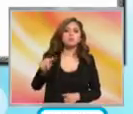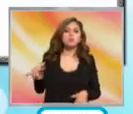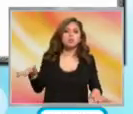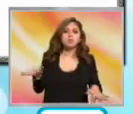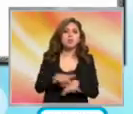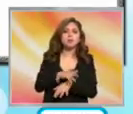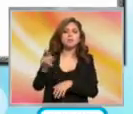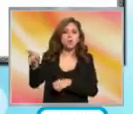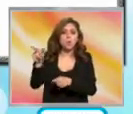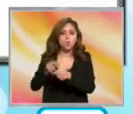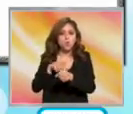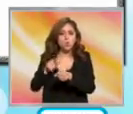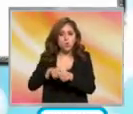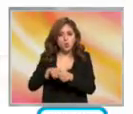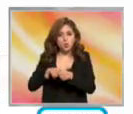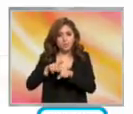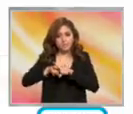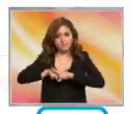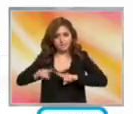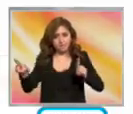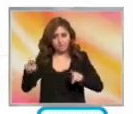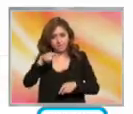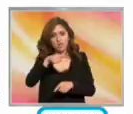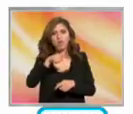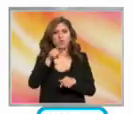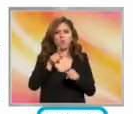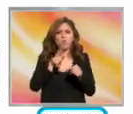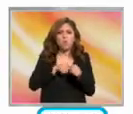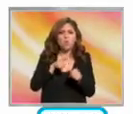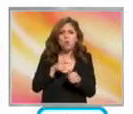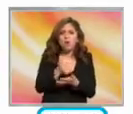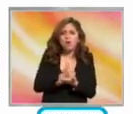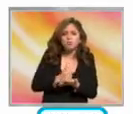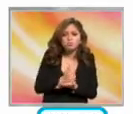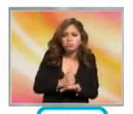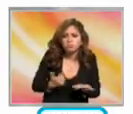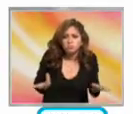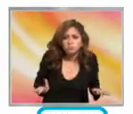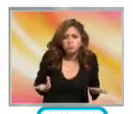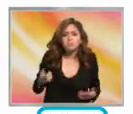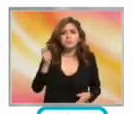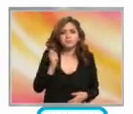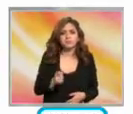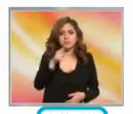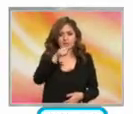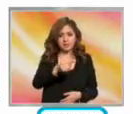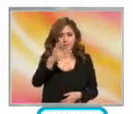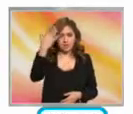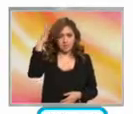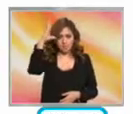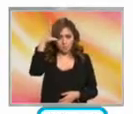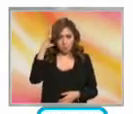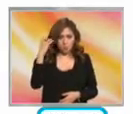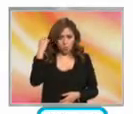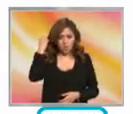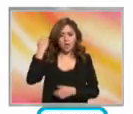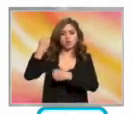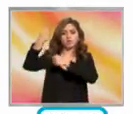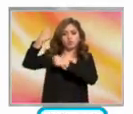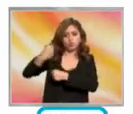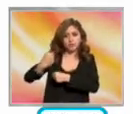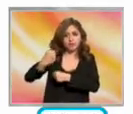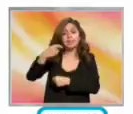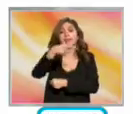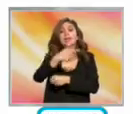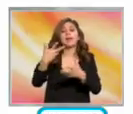aquí vemos otra bandera muy interesante porque tiene color azul, Francisco. Esta es el estandarte de Morelos. Es el estandarte de Morelos. Sí. Esta se